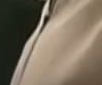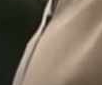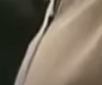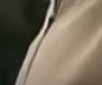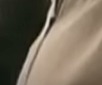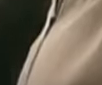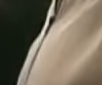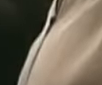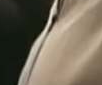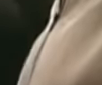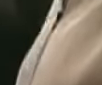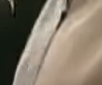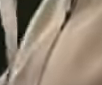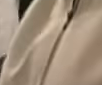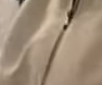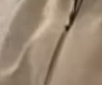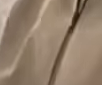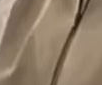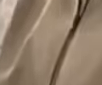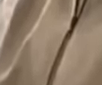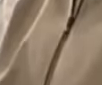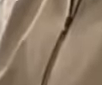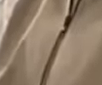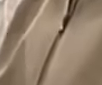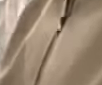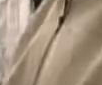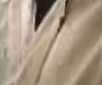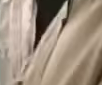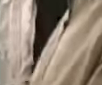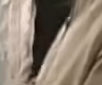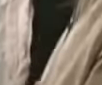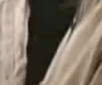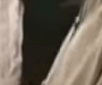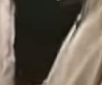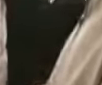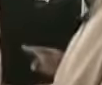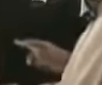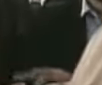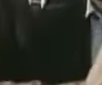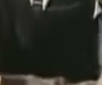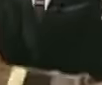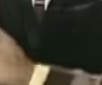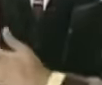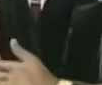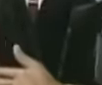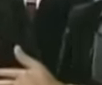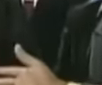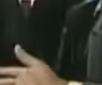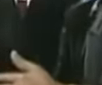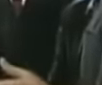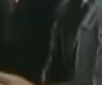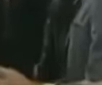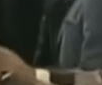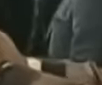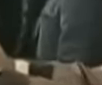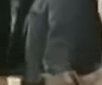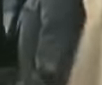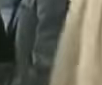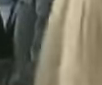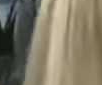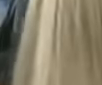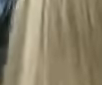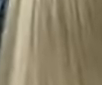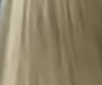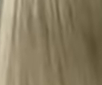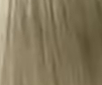esa despedida, en ese estrechón de manos con cada uno de estos líderes que el día de hoy aceptaron su invitación acá al Palacio de Miraflores para